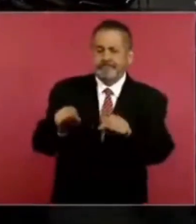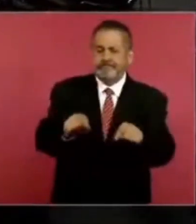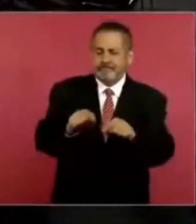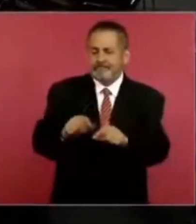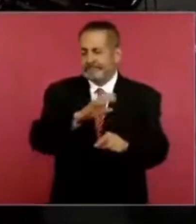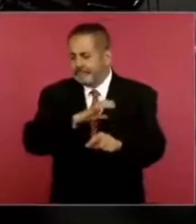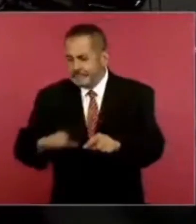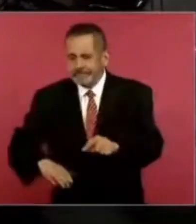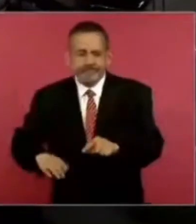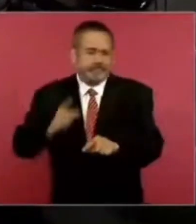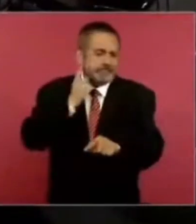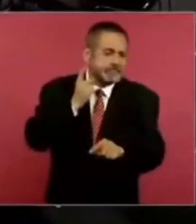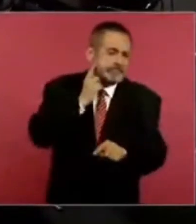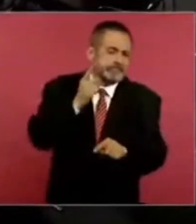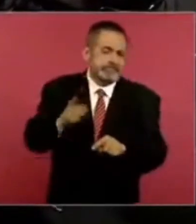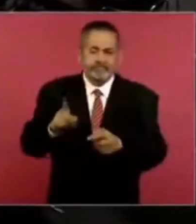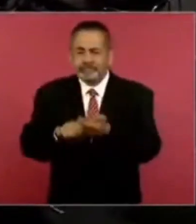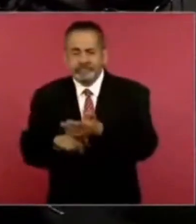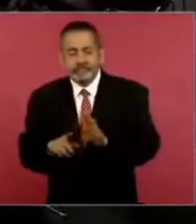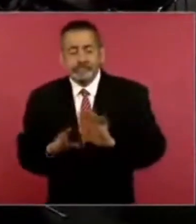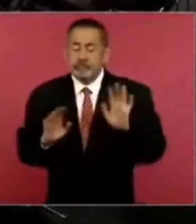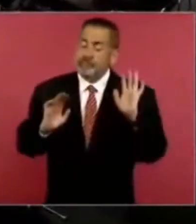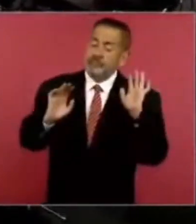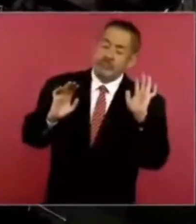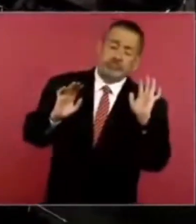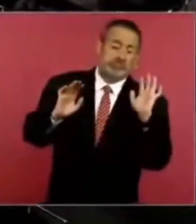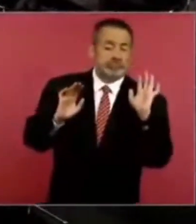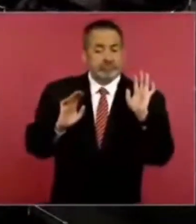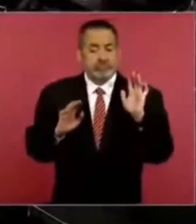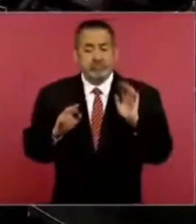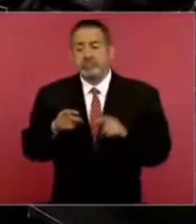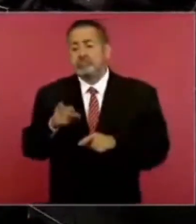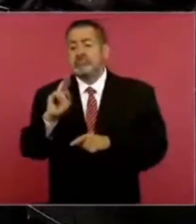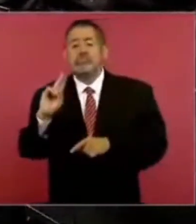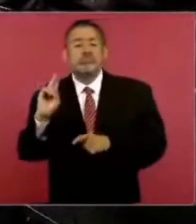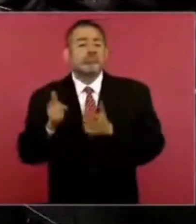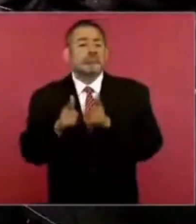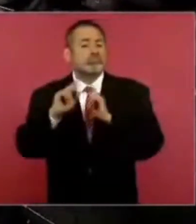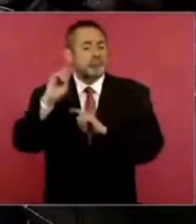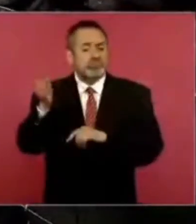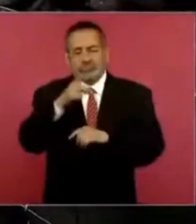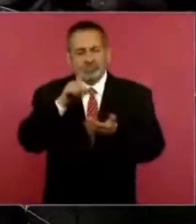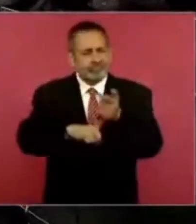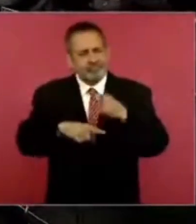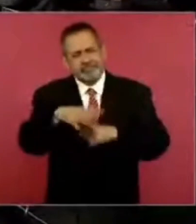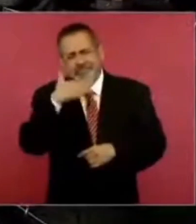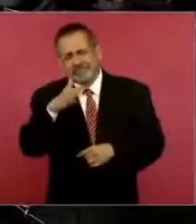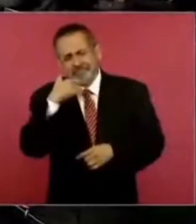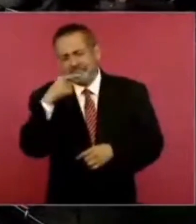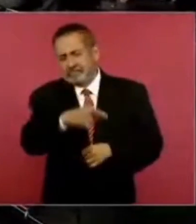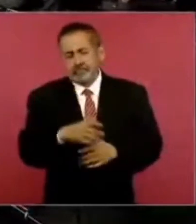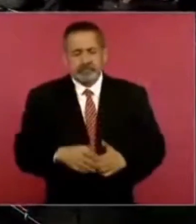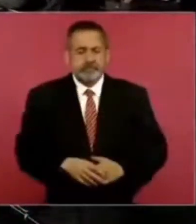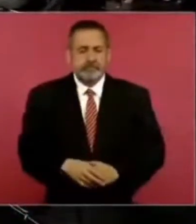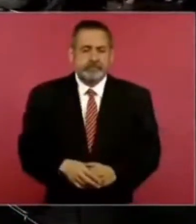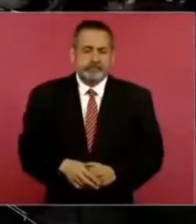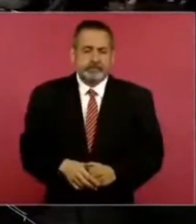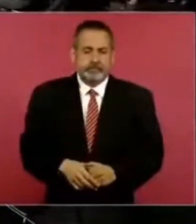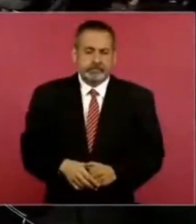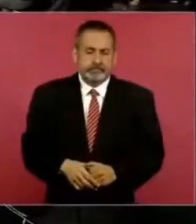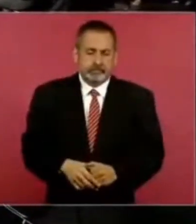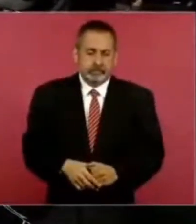regidurías, y todavía presumen que son de grupo universidad, si son unos verdaderos corruptos. Hay que